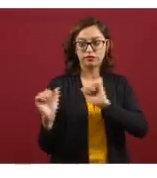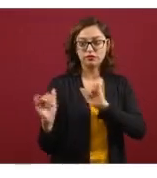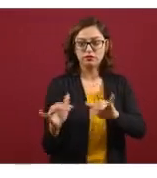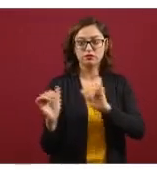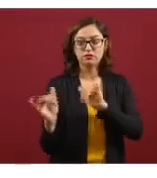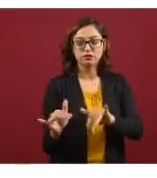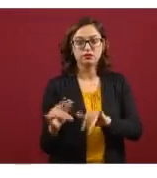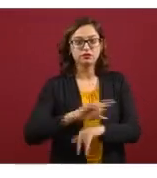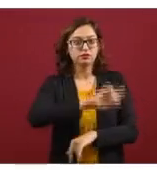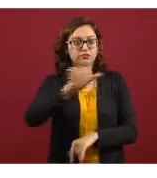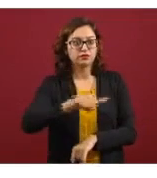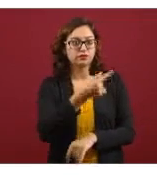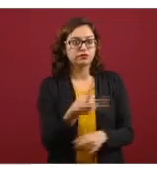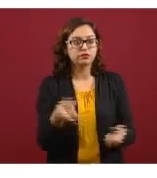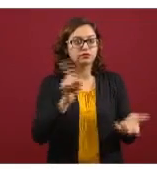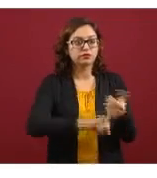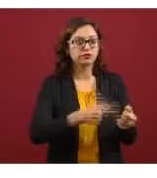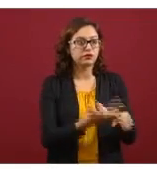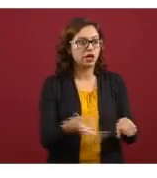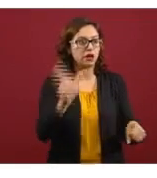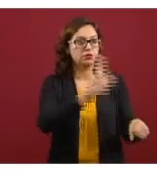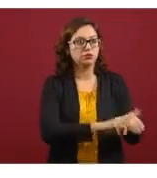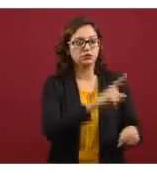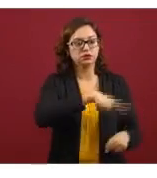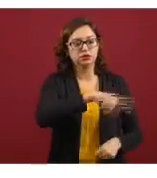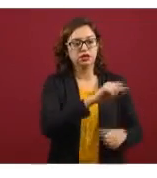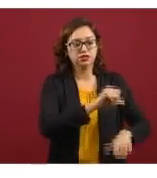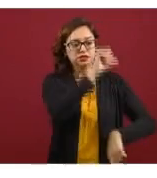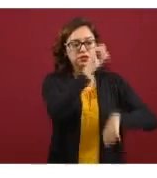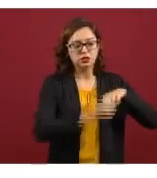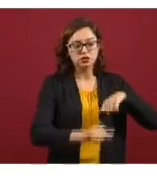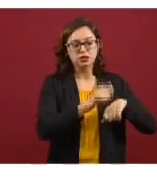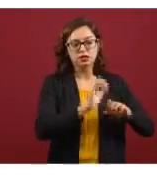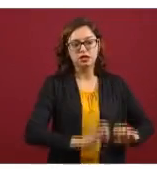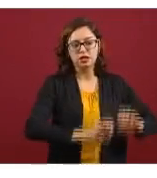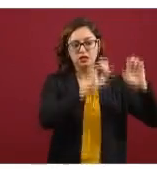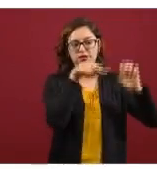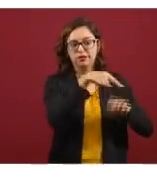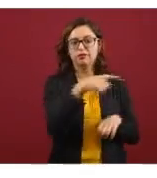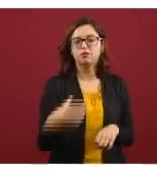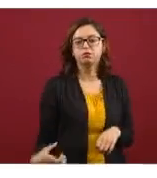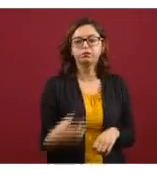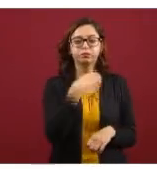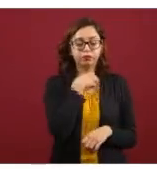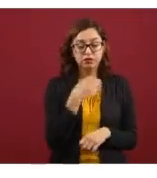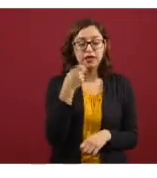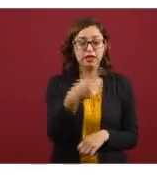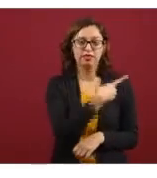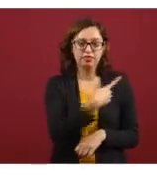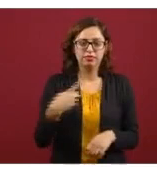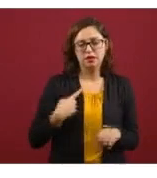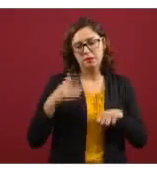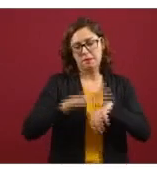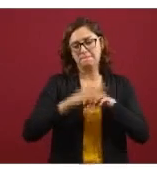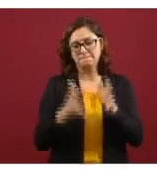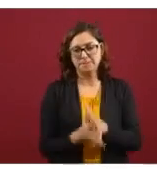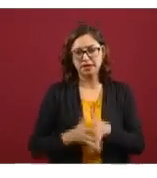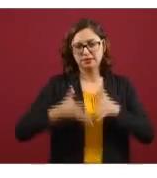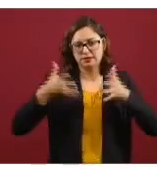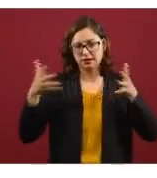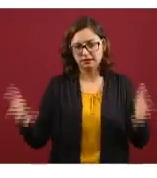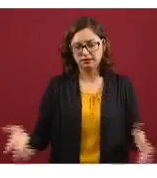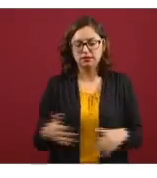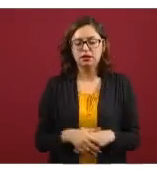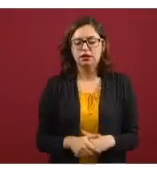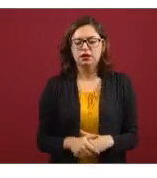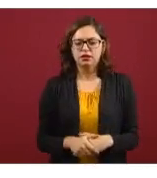hospitalización del programa. Se incluyen también 19 pues, ampliaciones de servicios de urgencia y